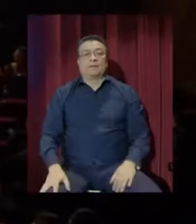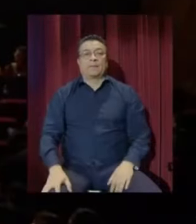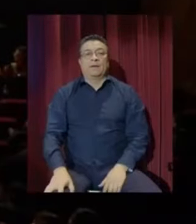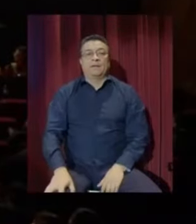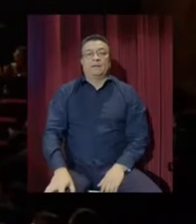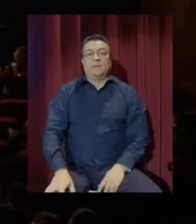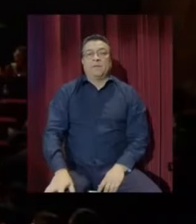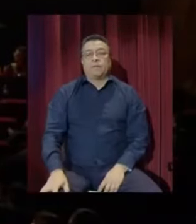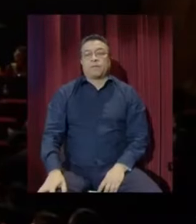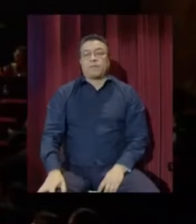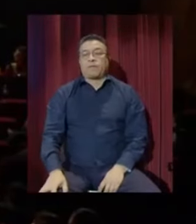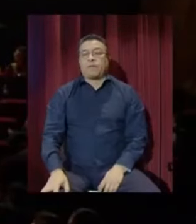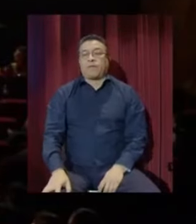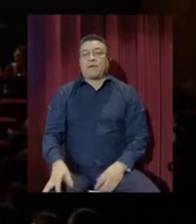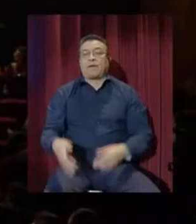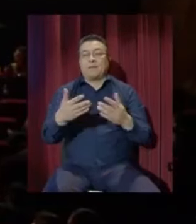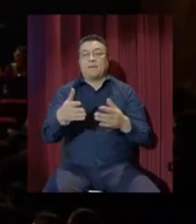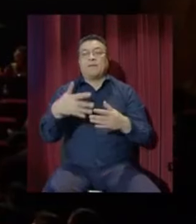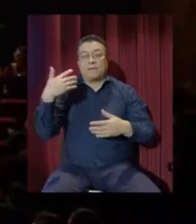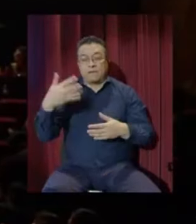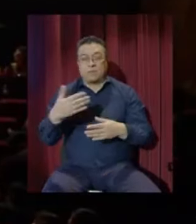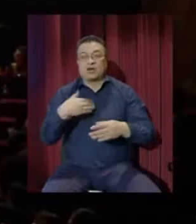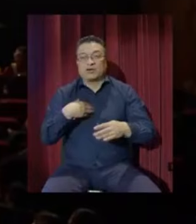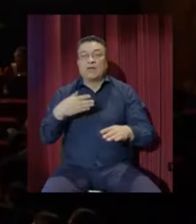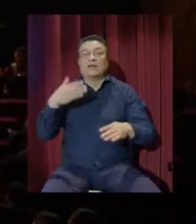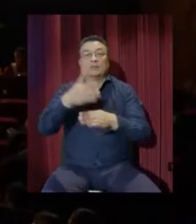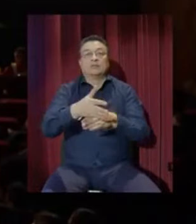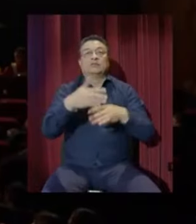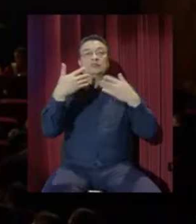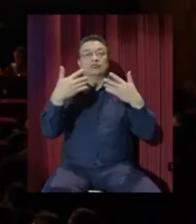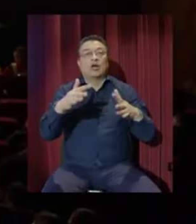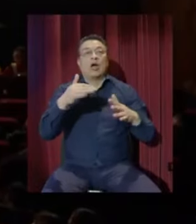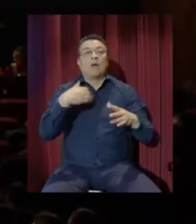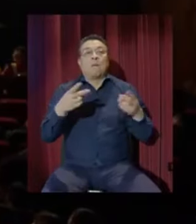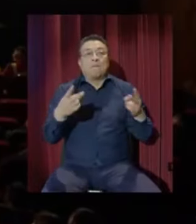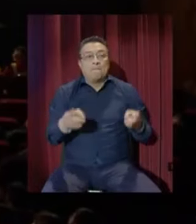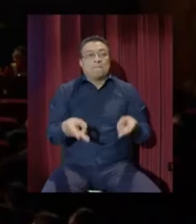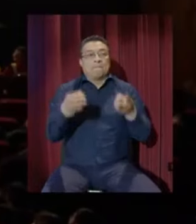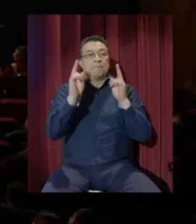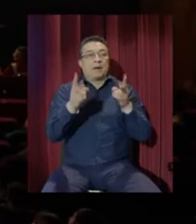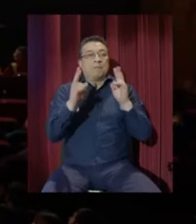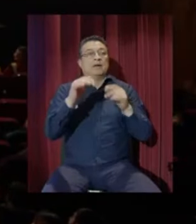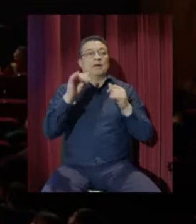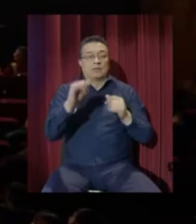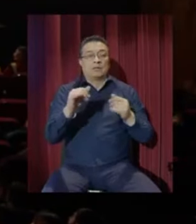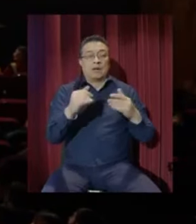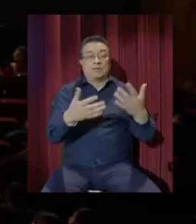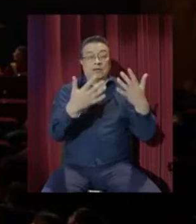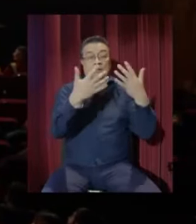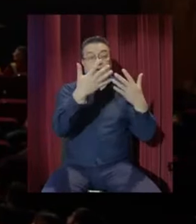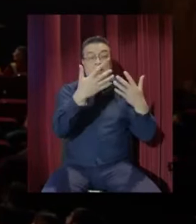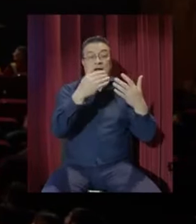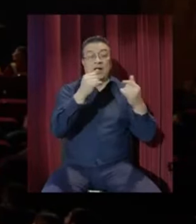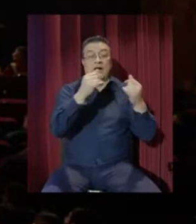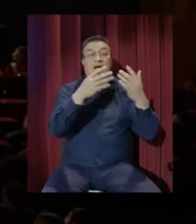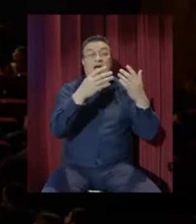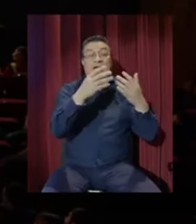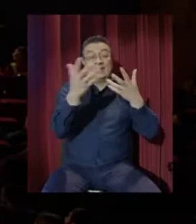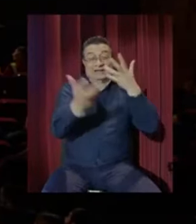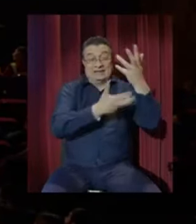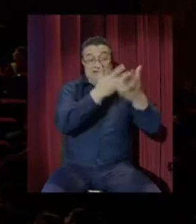brigadistas una cifra relevante increíblemente relevante porque a permitido que del número de incendi el